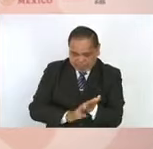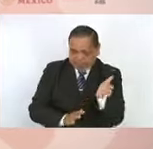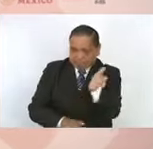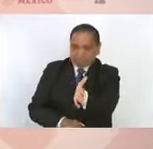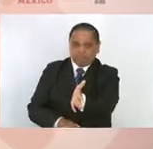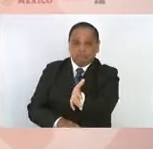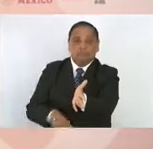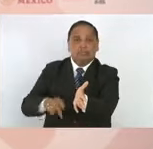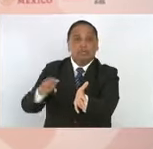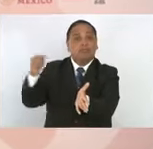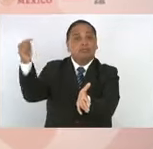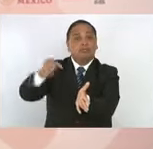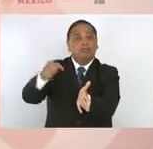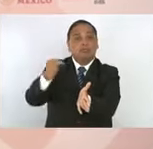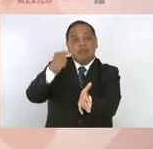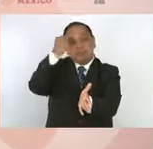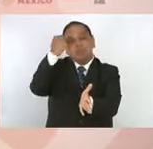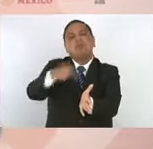que se utilizaban como